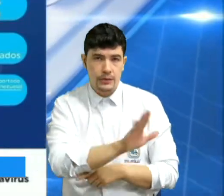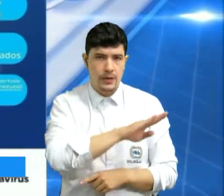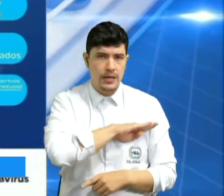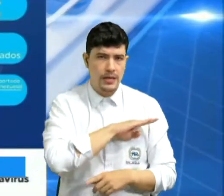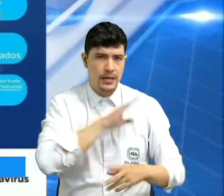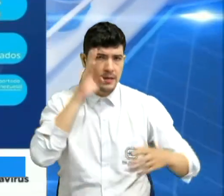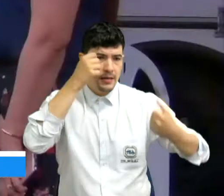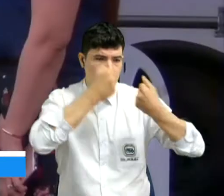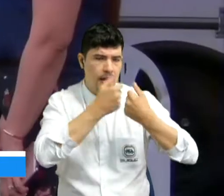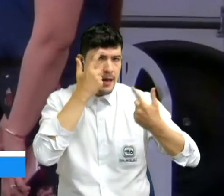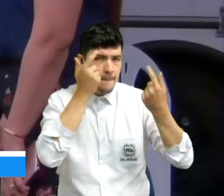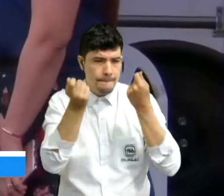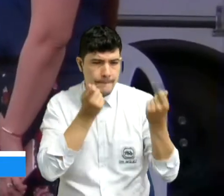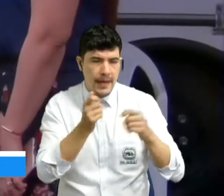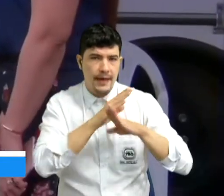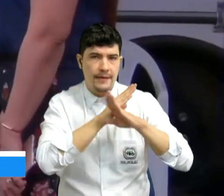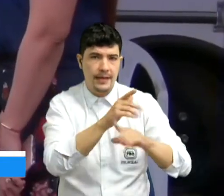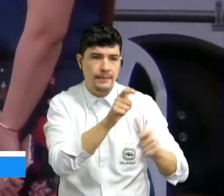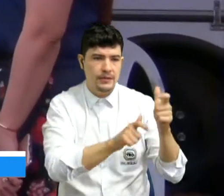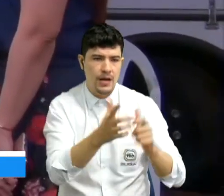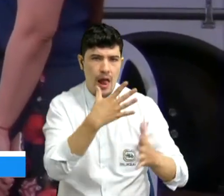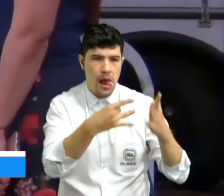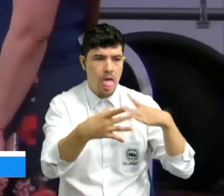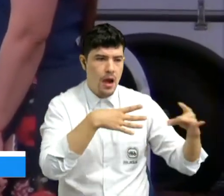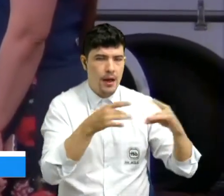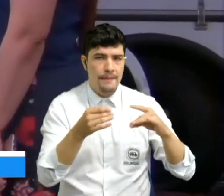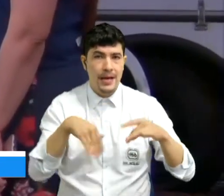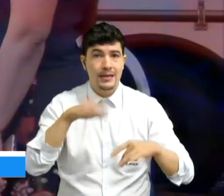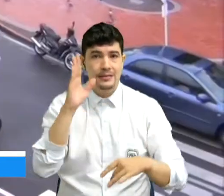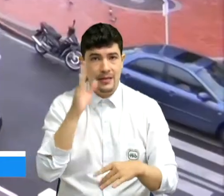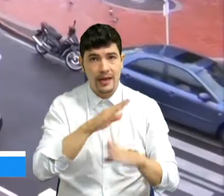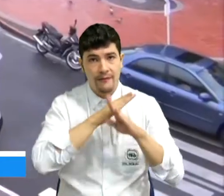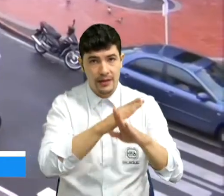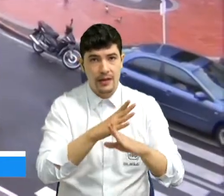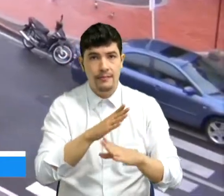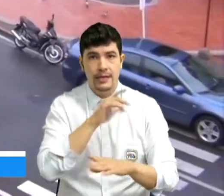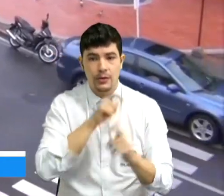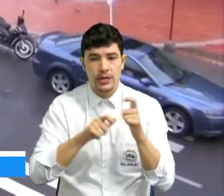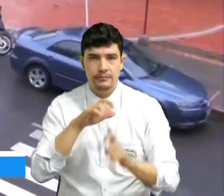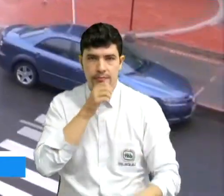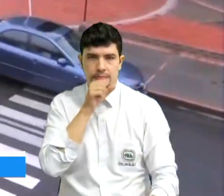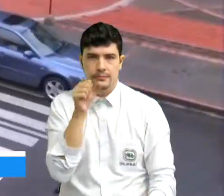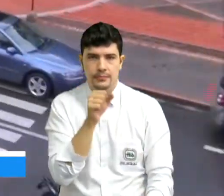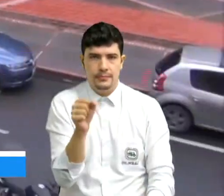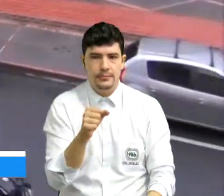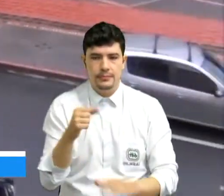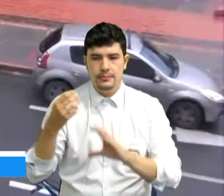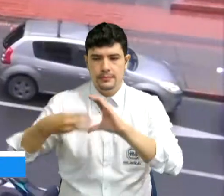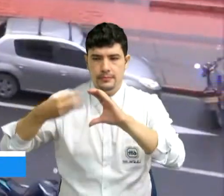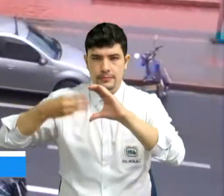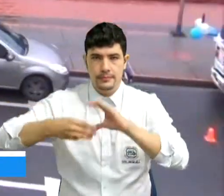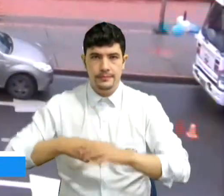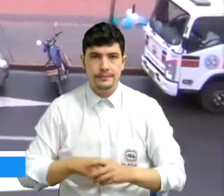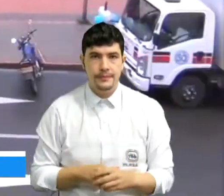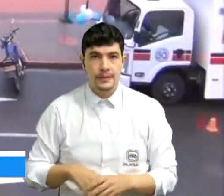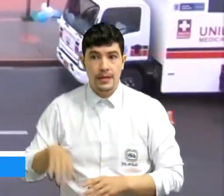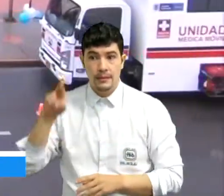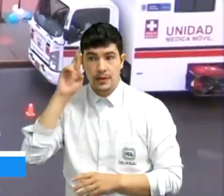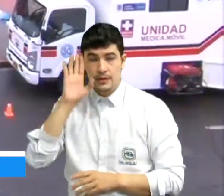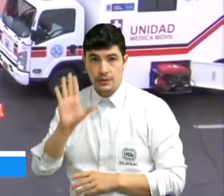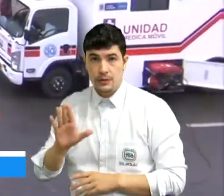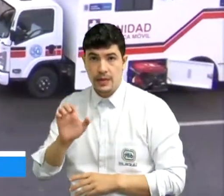estrategias para evitar el riesgo de contagio especialmente en los adultos mayores lae se está implementando la visita domiciliaria